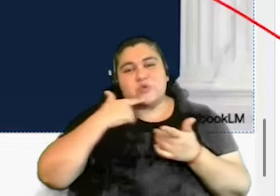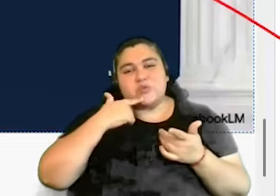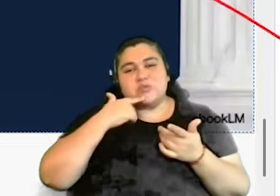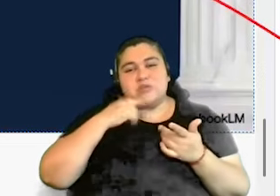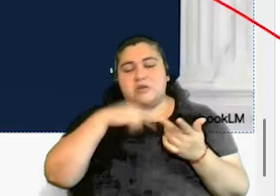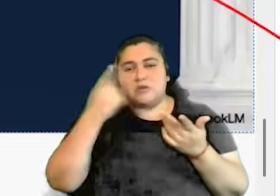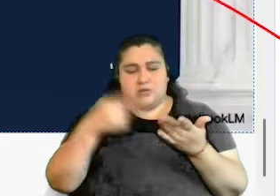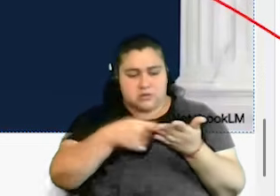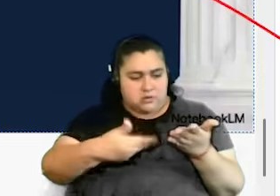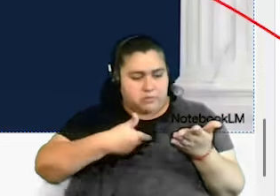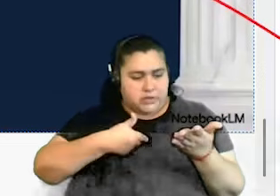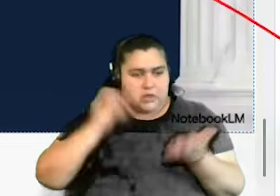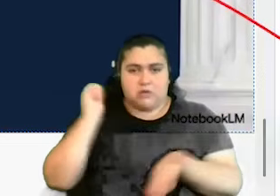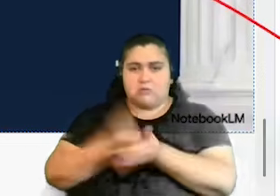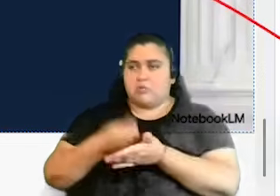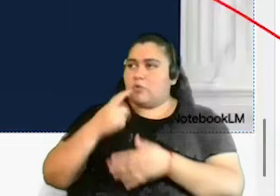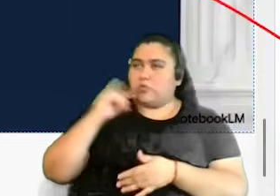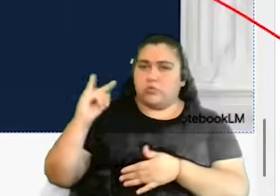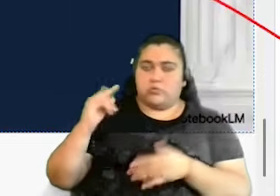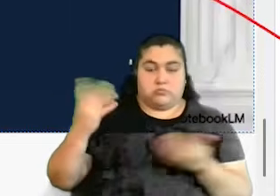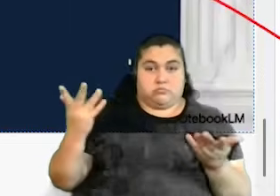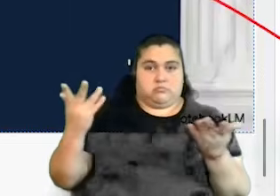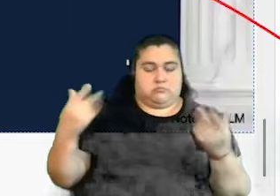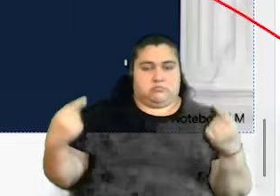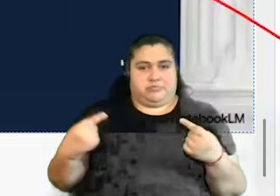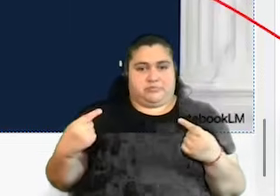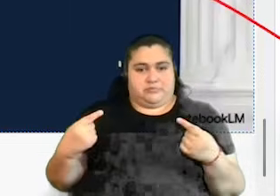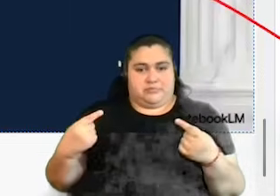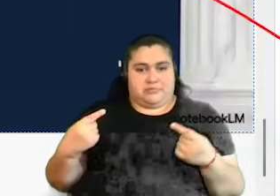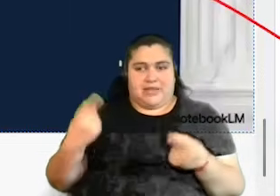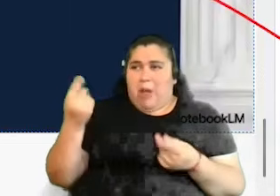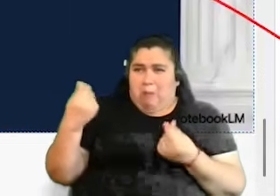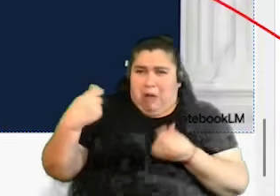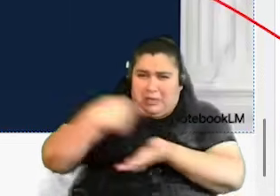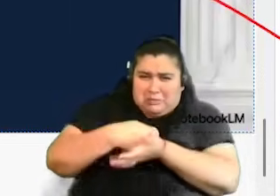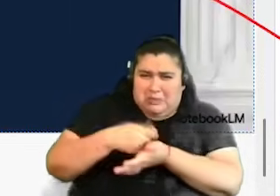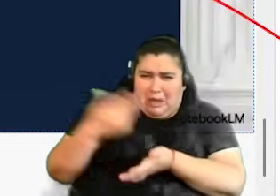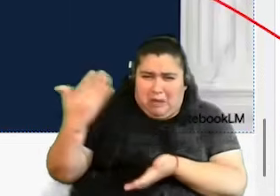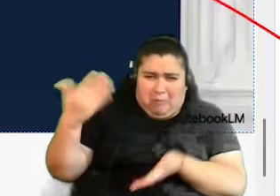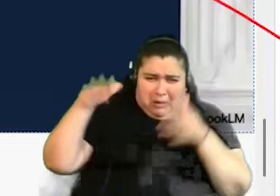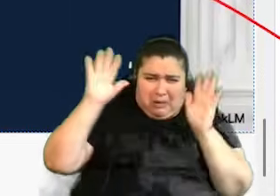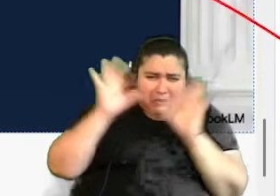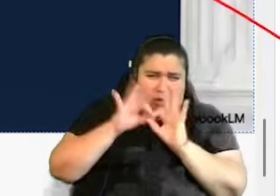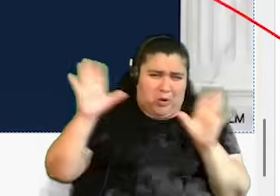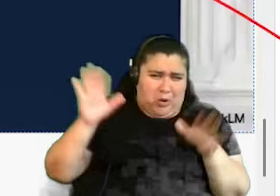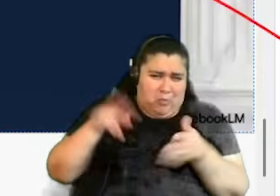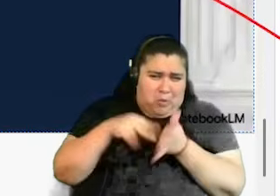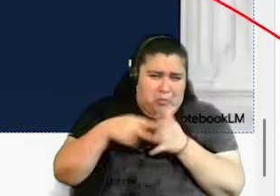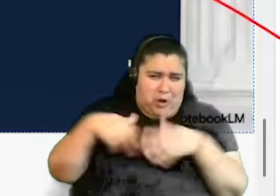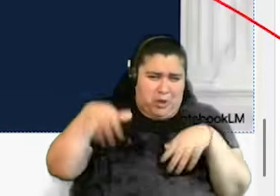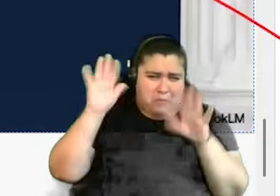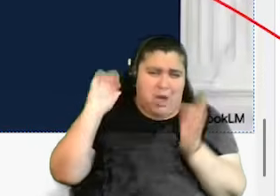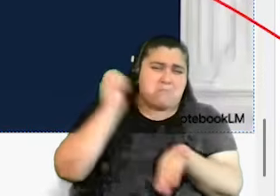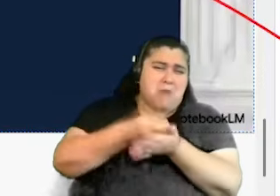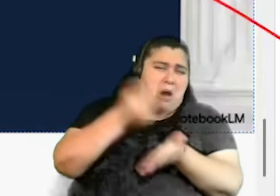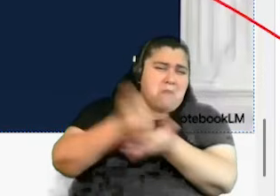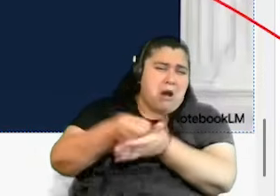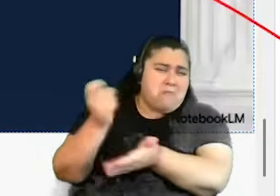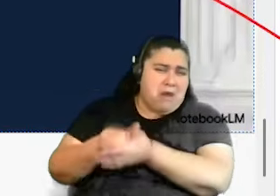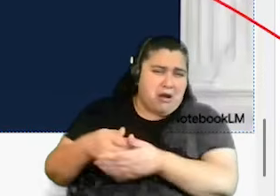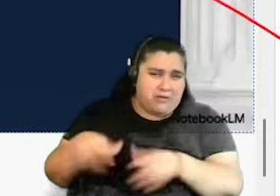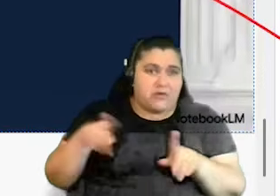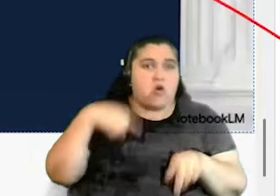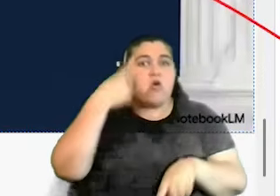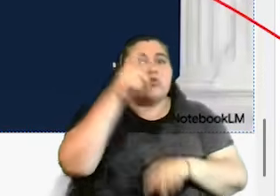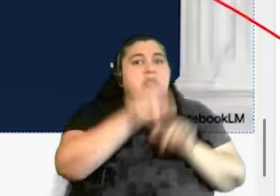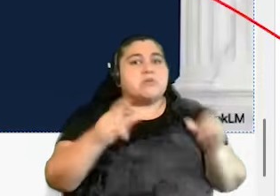Un cambio penal en donde si tenés plata no tenés problema. Porque el que usa la bala de plata de una sola vez es el que no tiene plata y va a pagar una